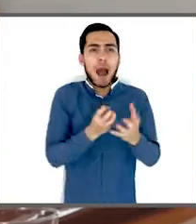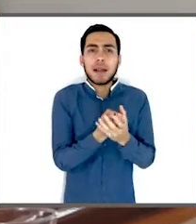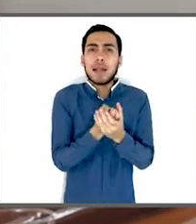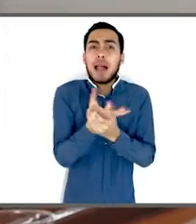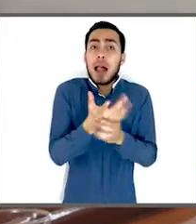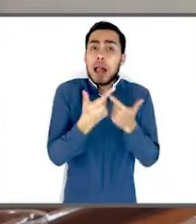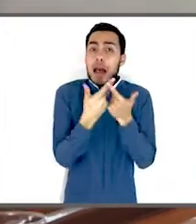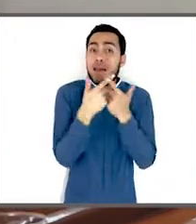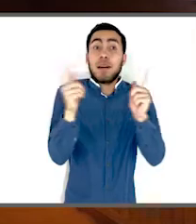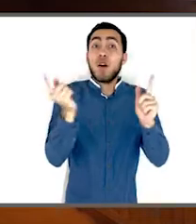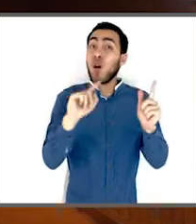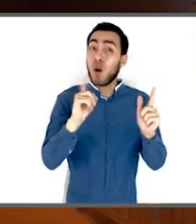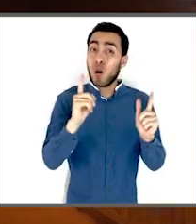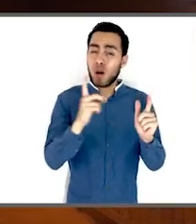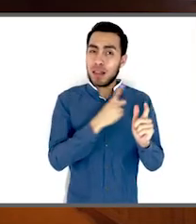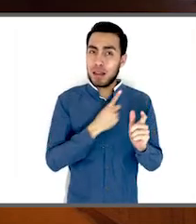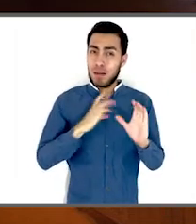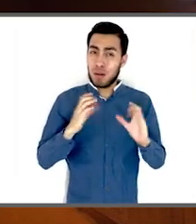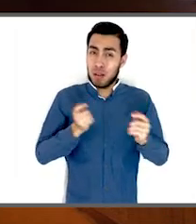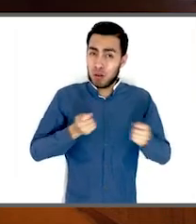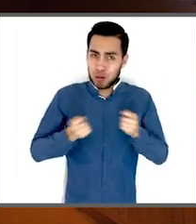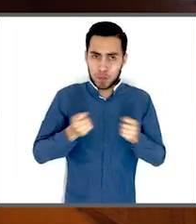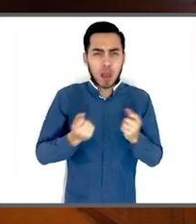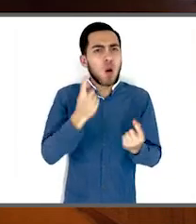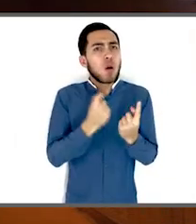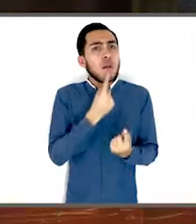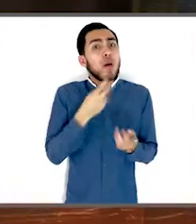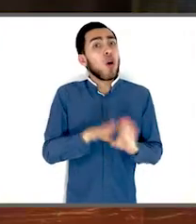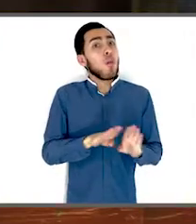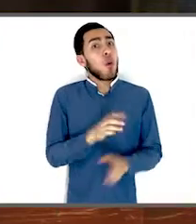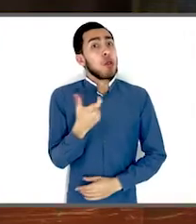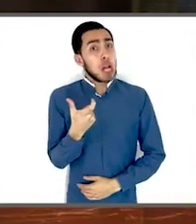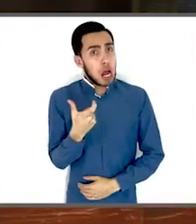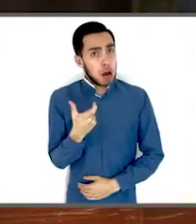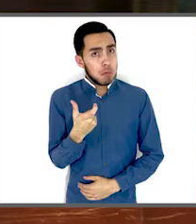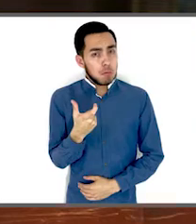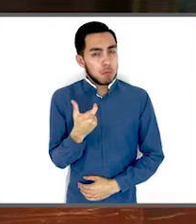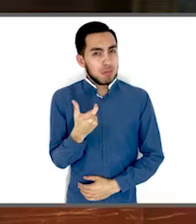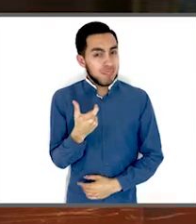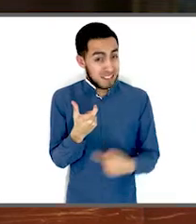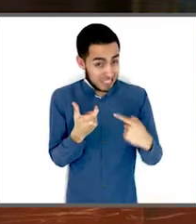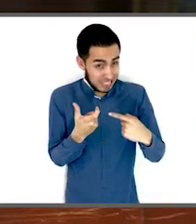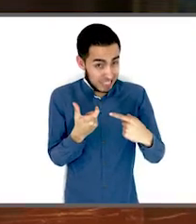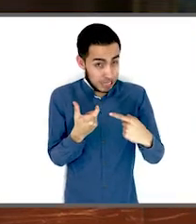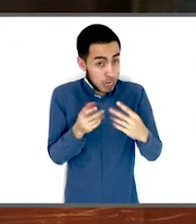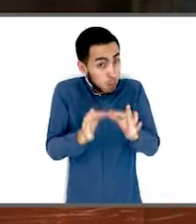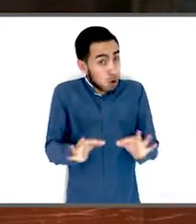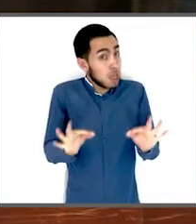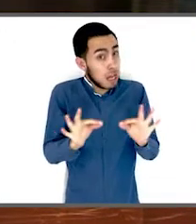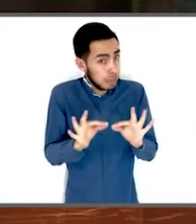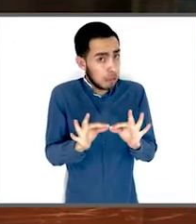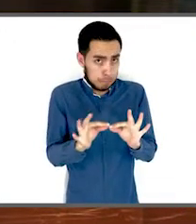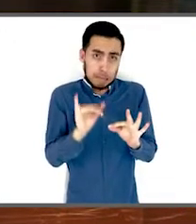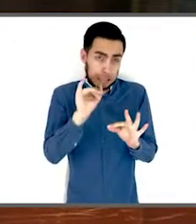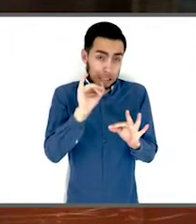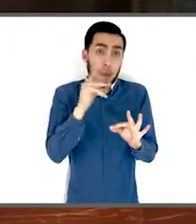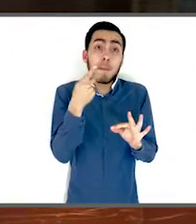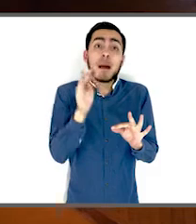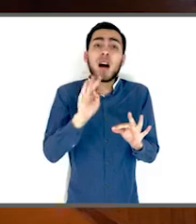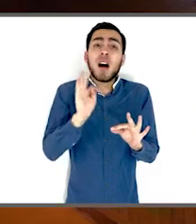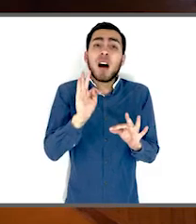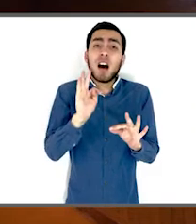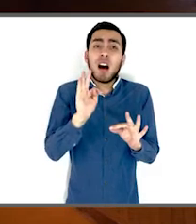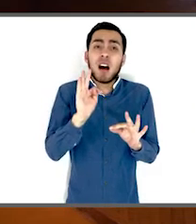la población salga. Tenemos que cuidar la vida de las personas. Y hay otros que dicen, es que la economía. La economía es